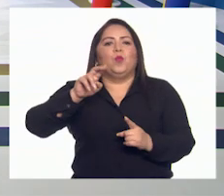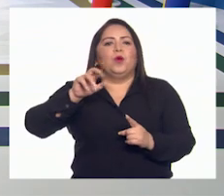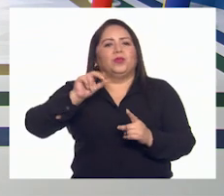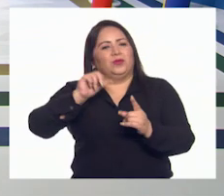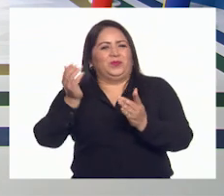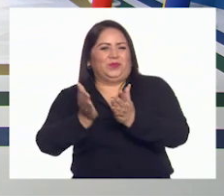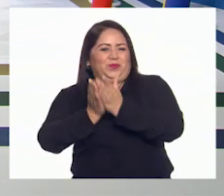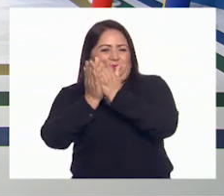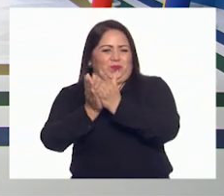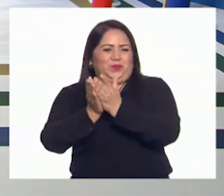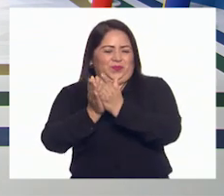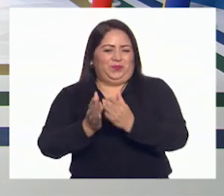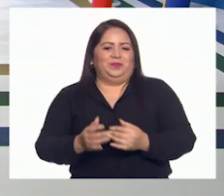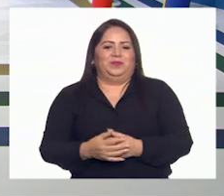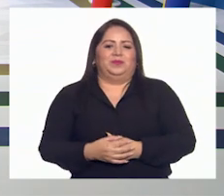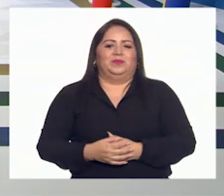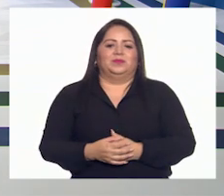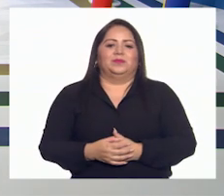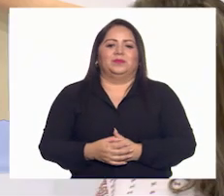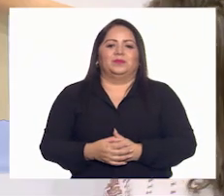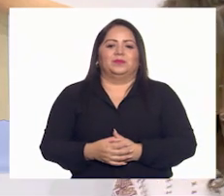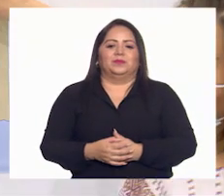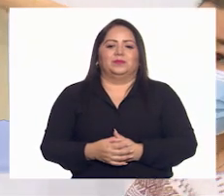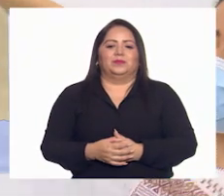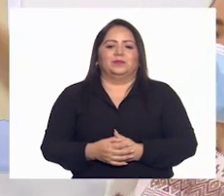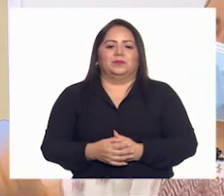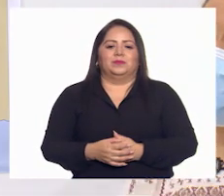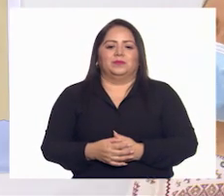pero, a ver, acá está el puerto de Lisboa.